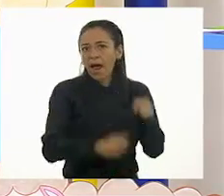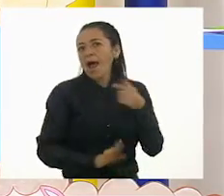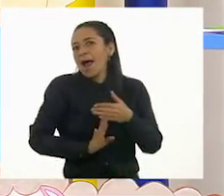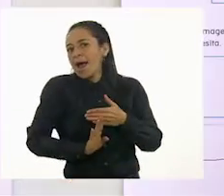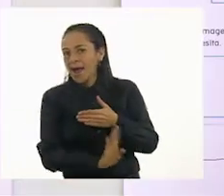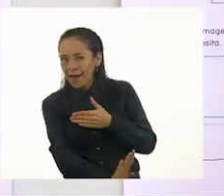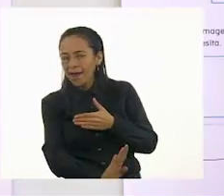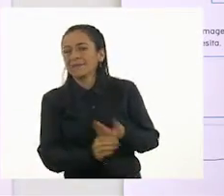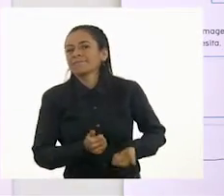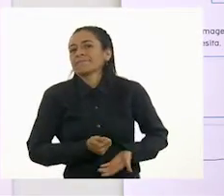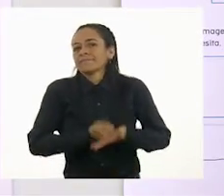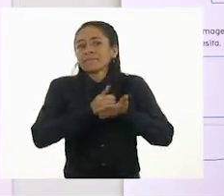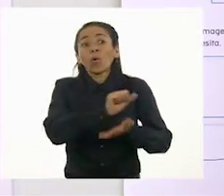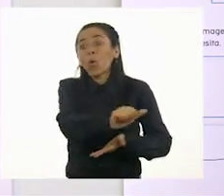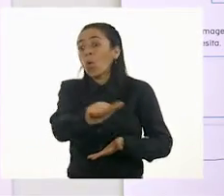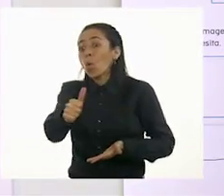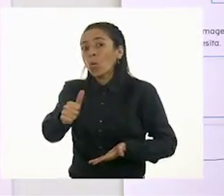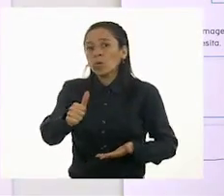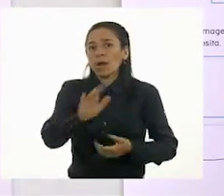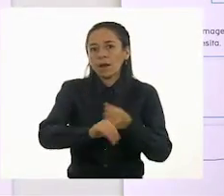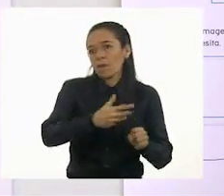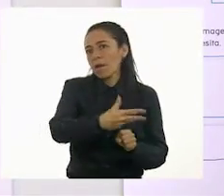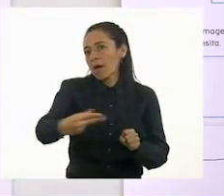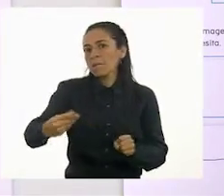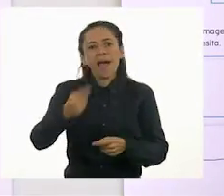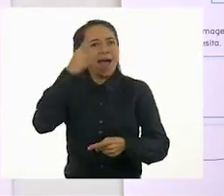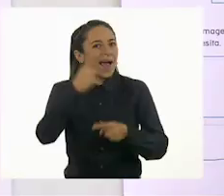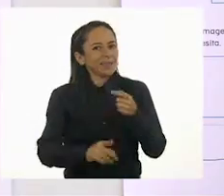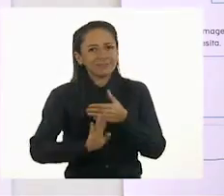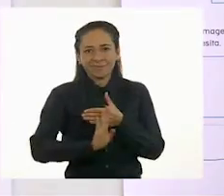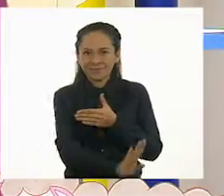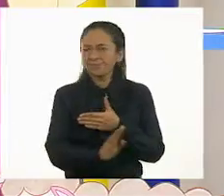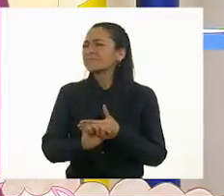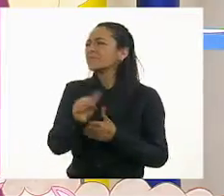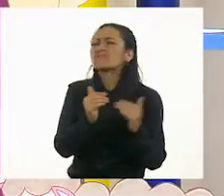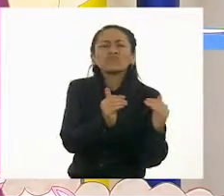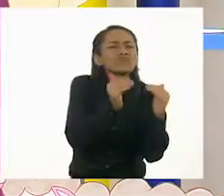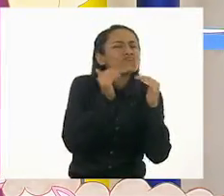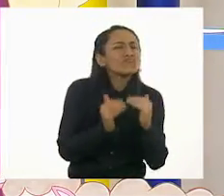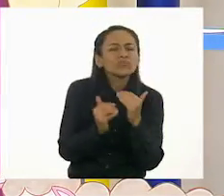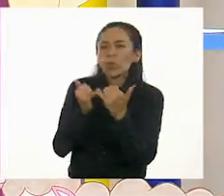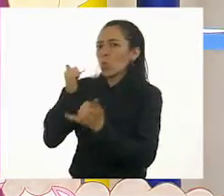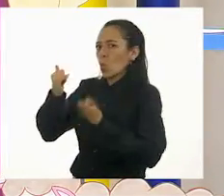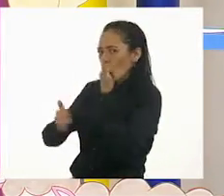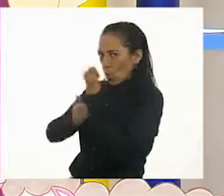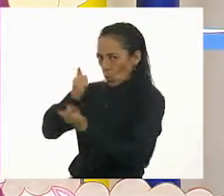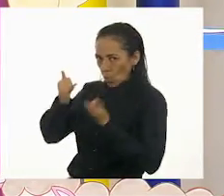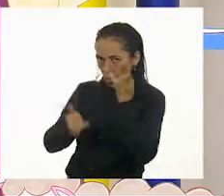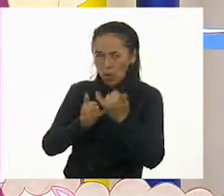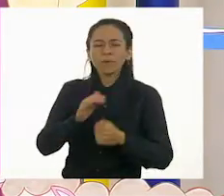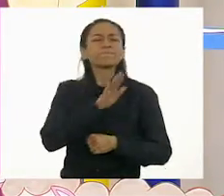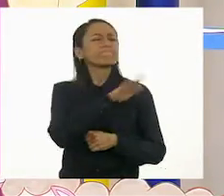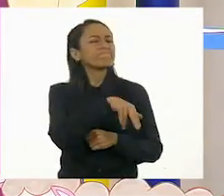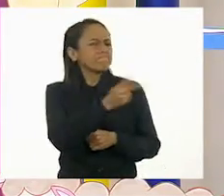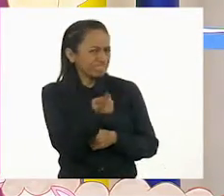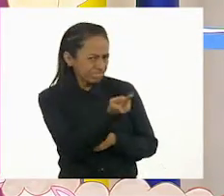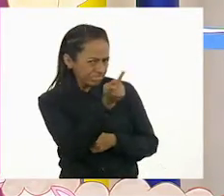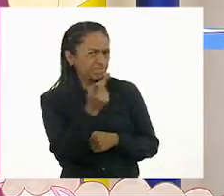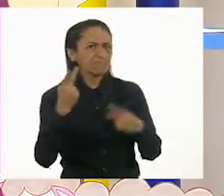Juego. Juego. ¿El ser humano puede proporcionarle juegos o diversión a la gallina?